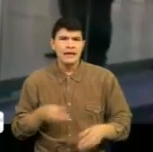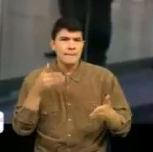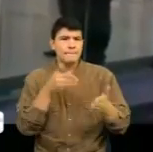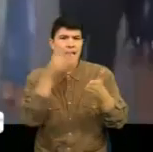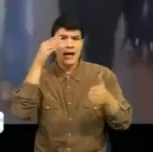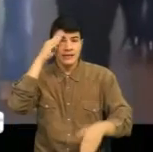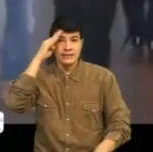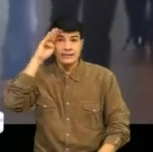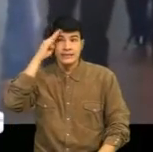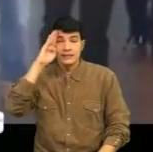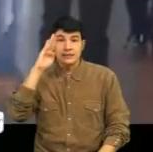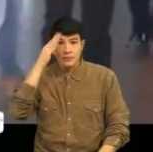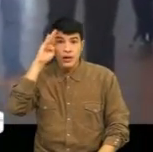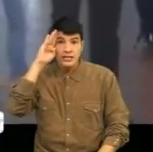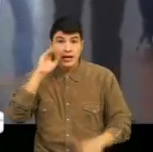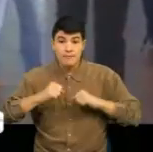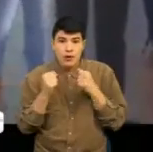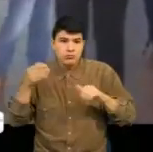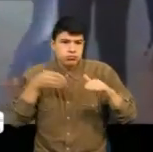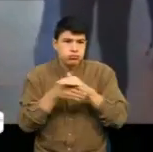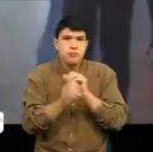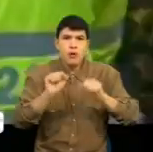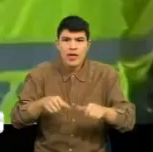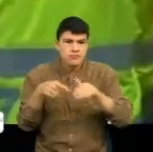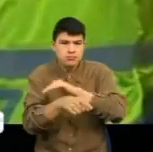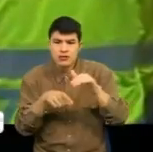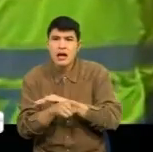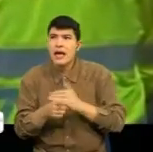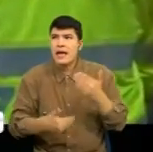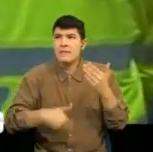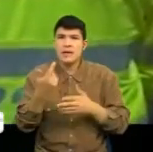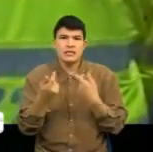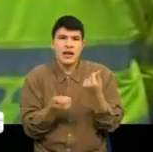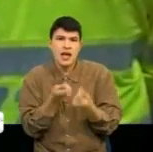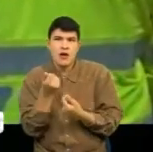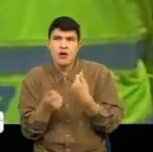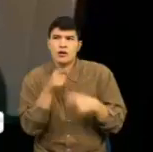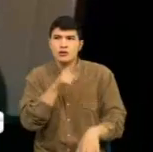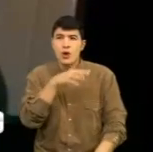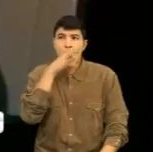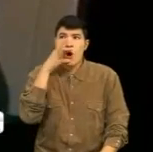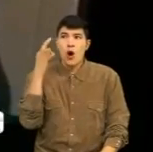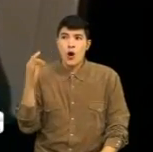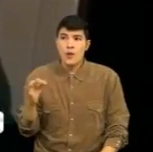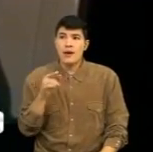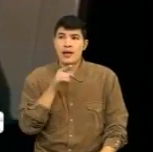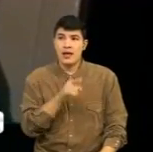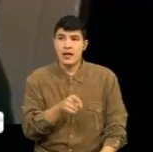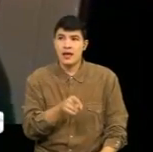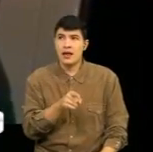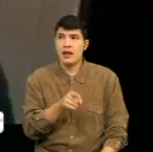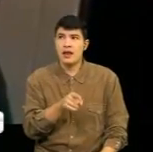Policía Metropolitana intervino para evacuar el centro comercial e iniciar negociaciones con el sujeto, quien tomó a la mujer que estaba herida por